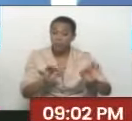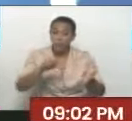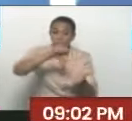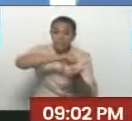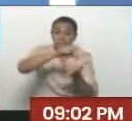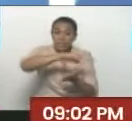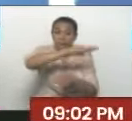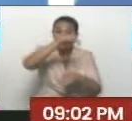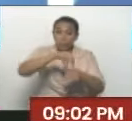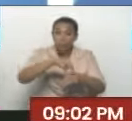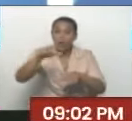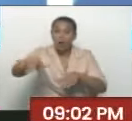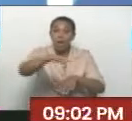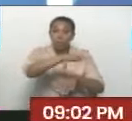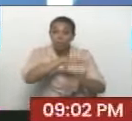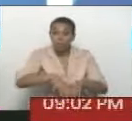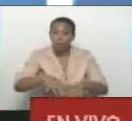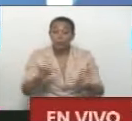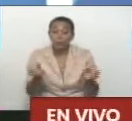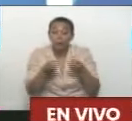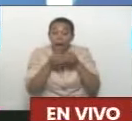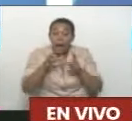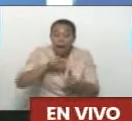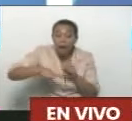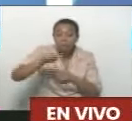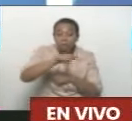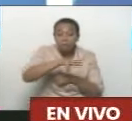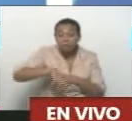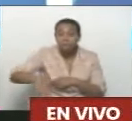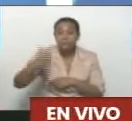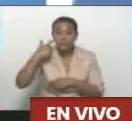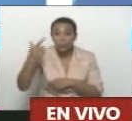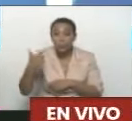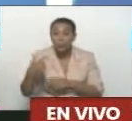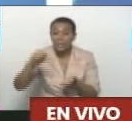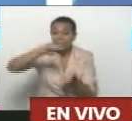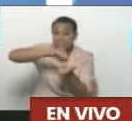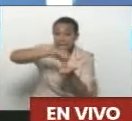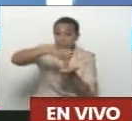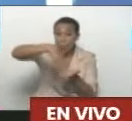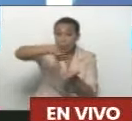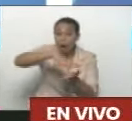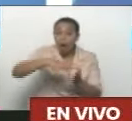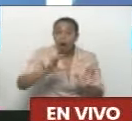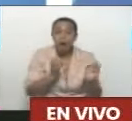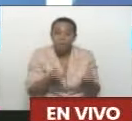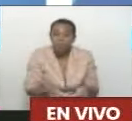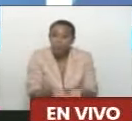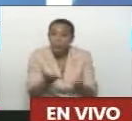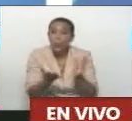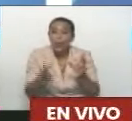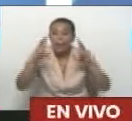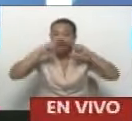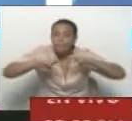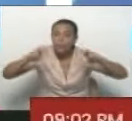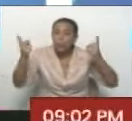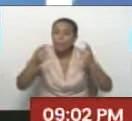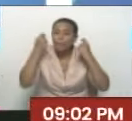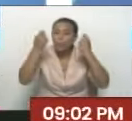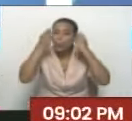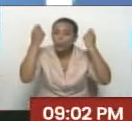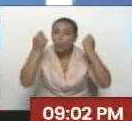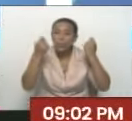centros nacionales de cada una de dichas áreas. Estos centros deberán emprender la investigación y publicación